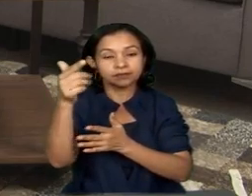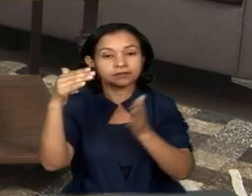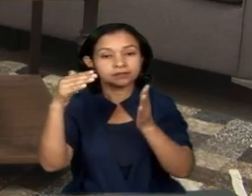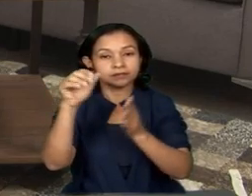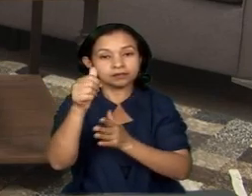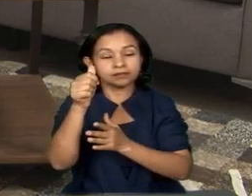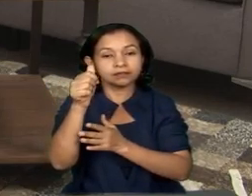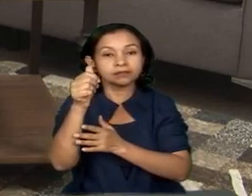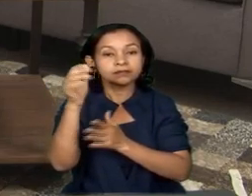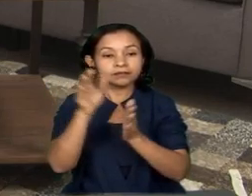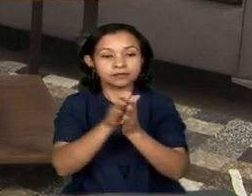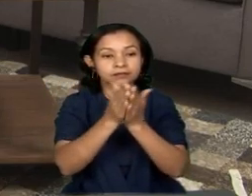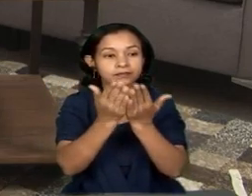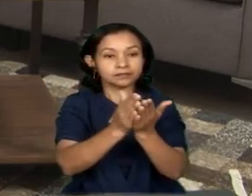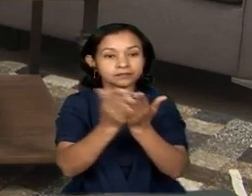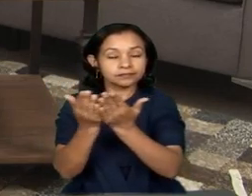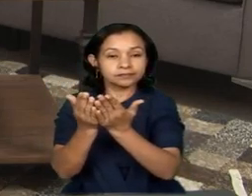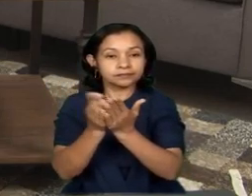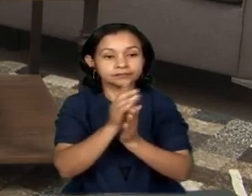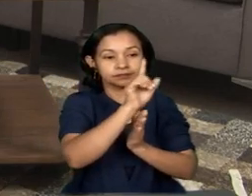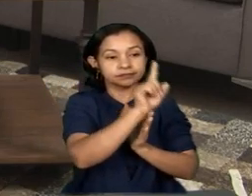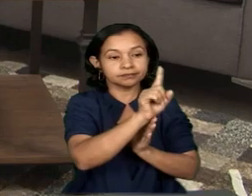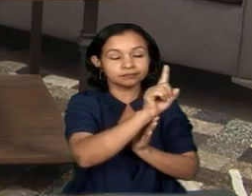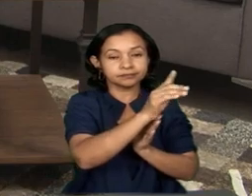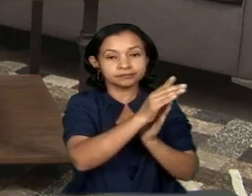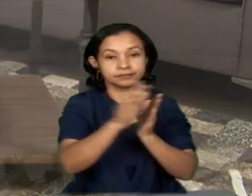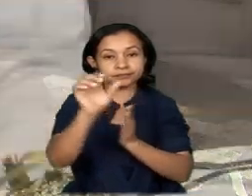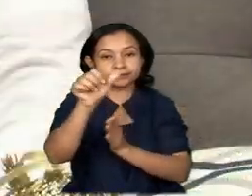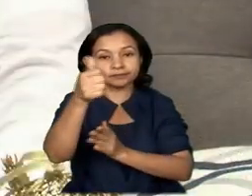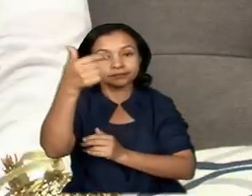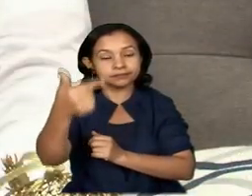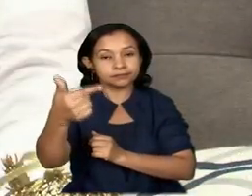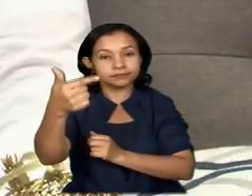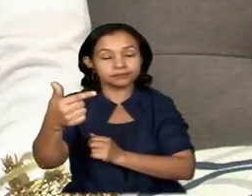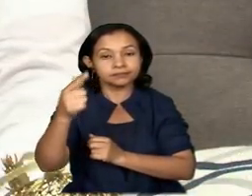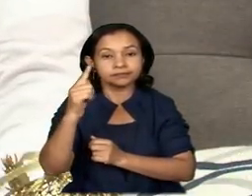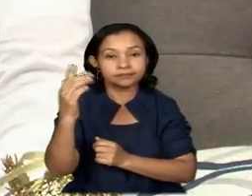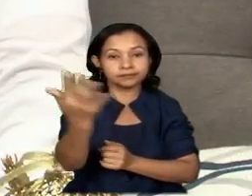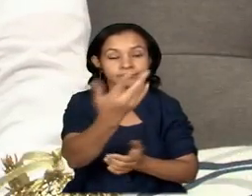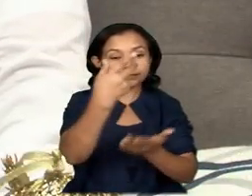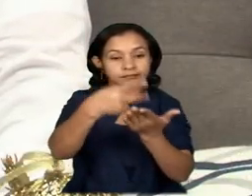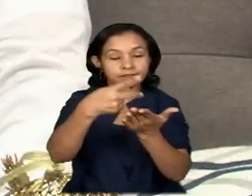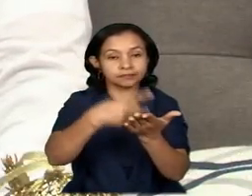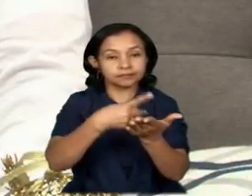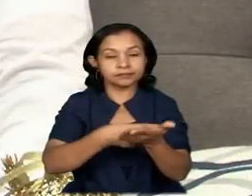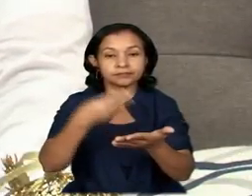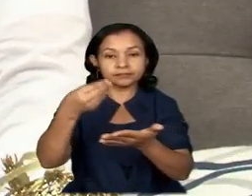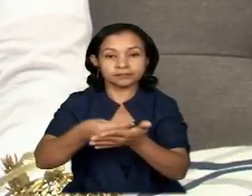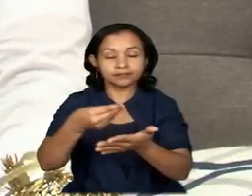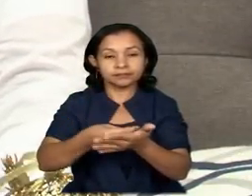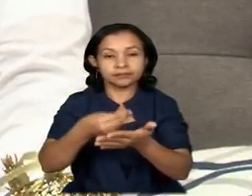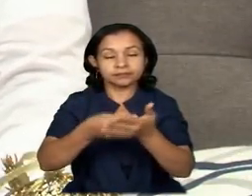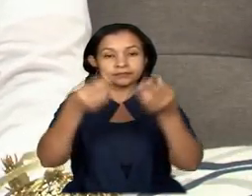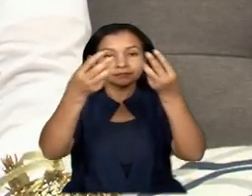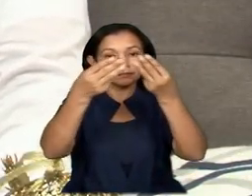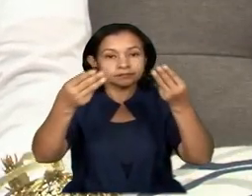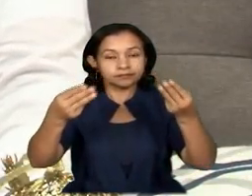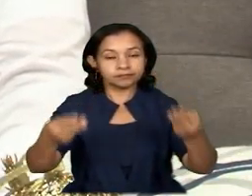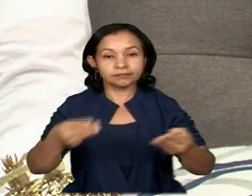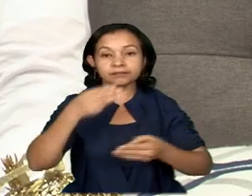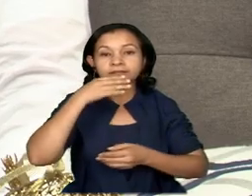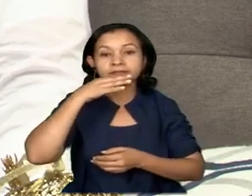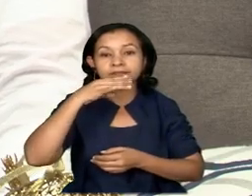317.600 libros de texto en primaria. Está todo el presupuesto para la compra del nuevo material de